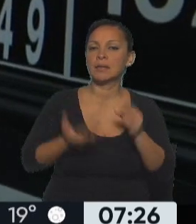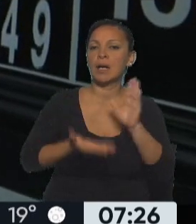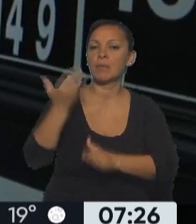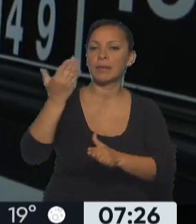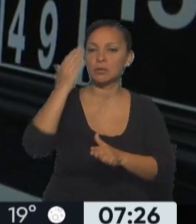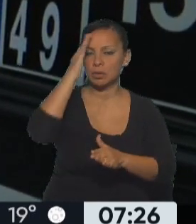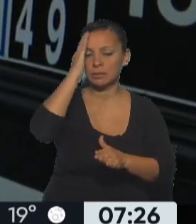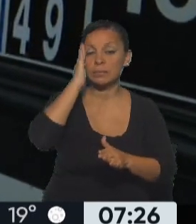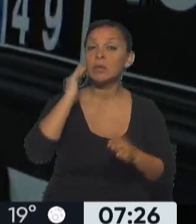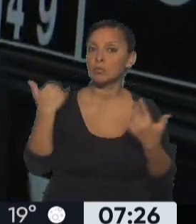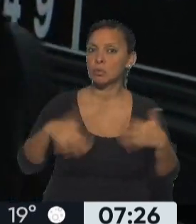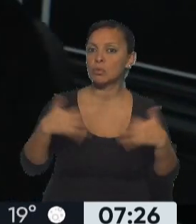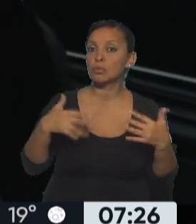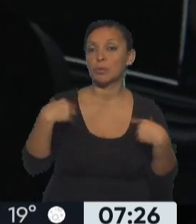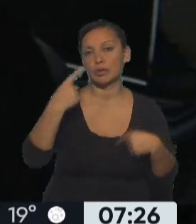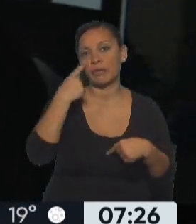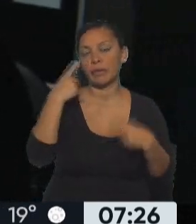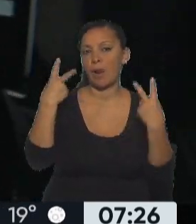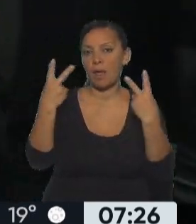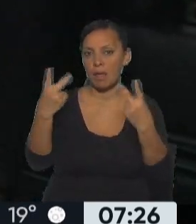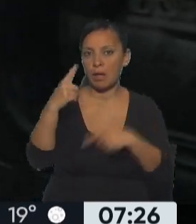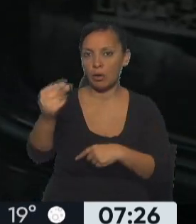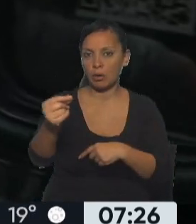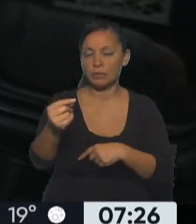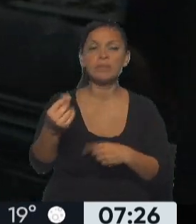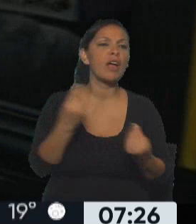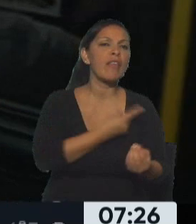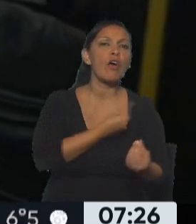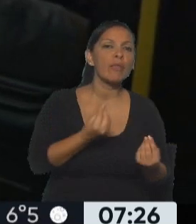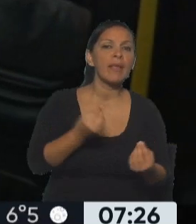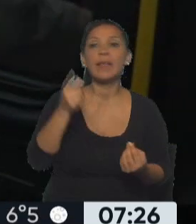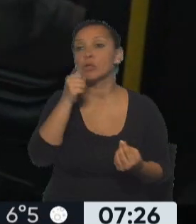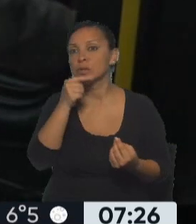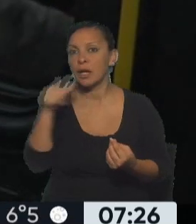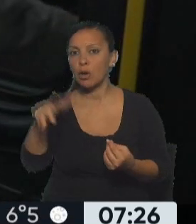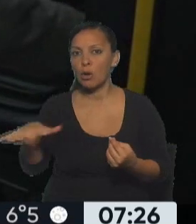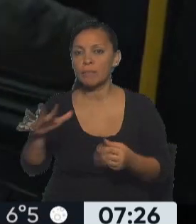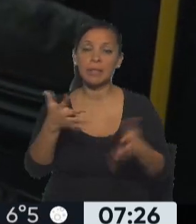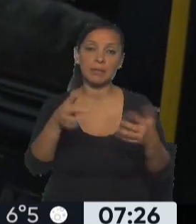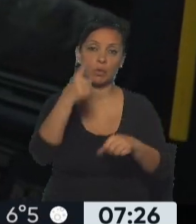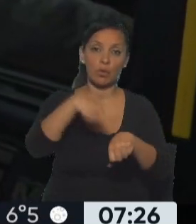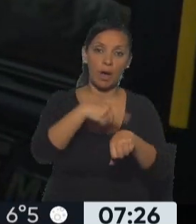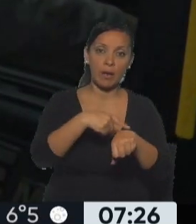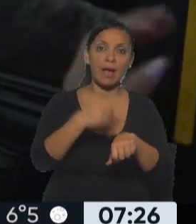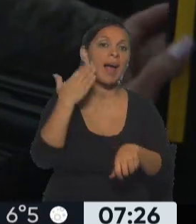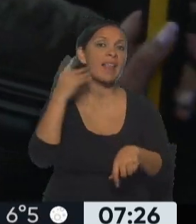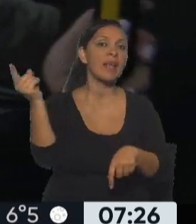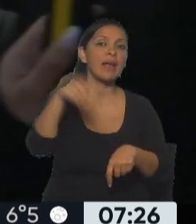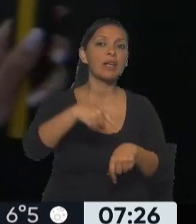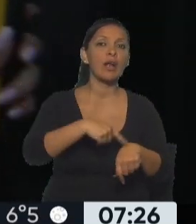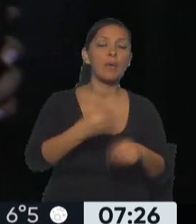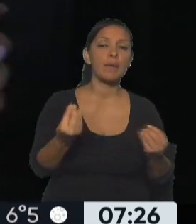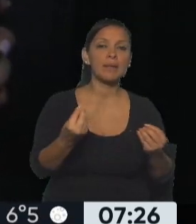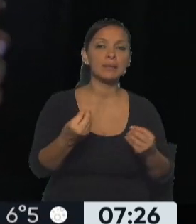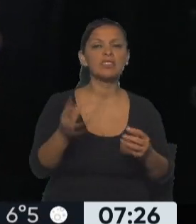trenes? Y un montón porque vive lejos. ¿De dónde venís? De Ituzaingó. Ituzaingó, una hora de viaje. Sí, sí. ¿Y a la tarde a qué hora volvés? Y